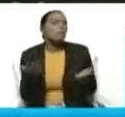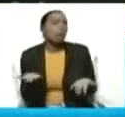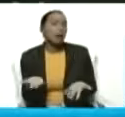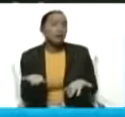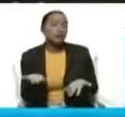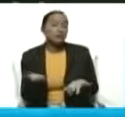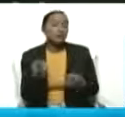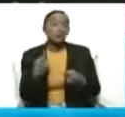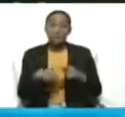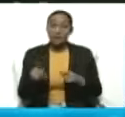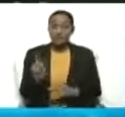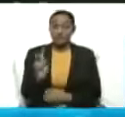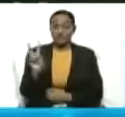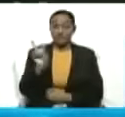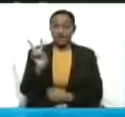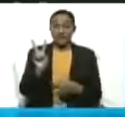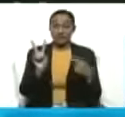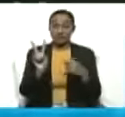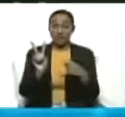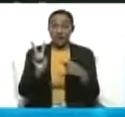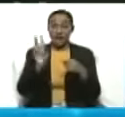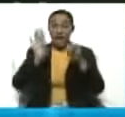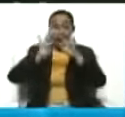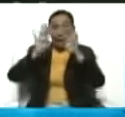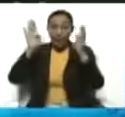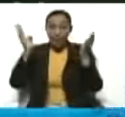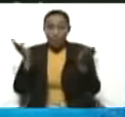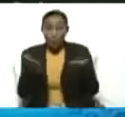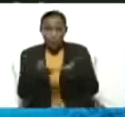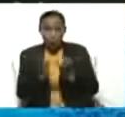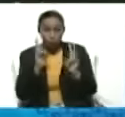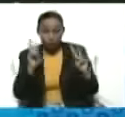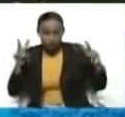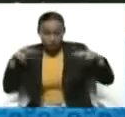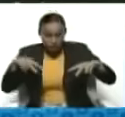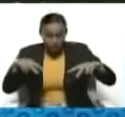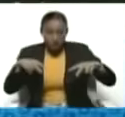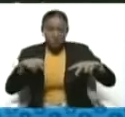Venezuela es el centro de las miradas. Olvídense de elecciones hasta de Estados Unidos.